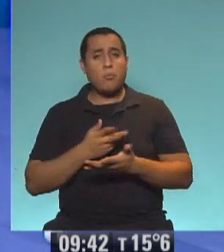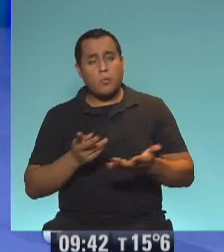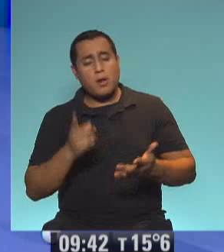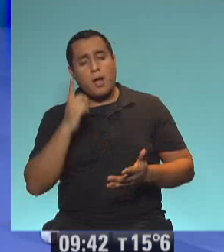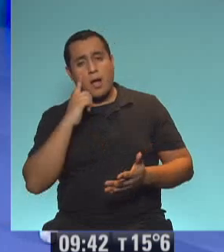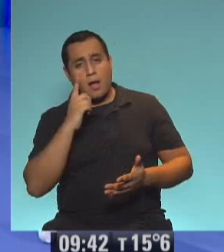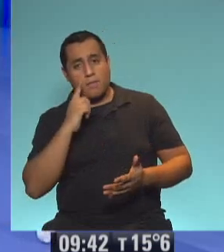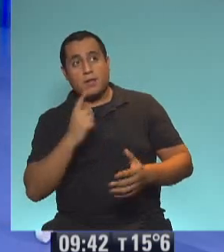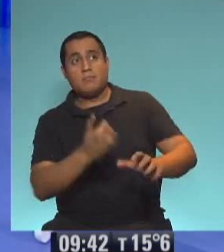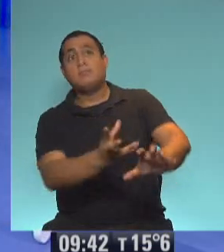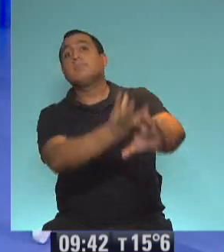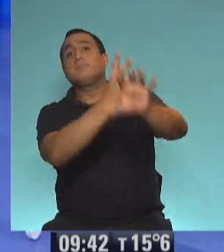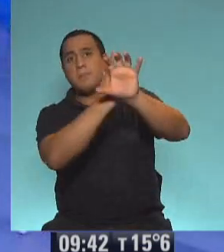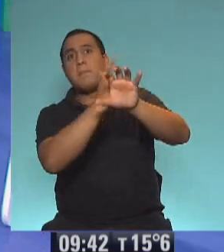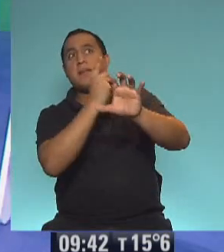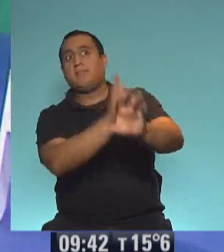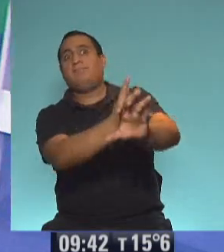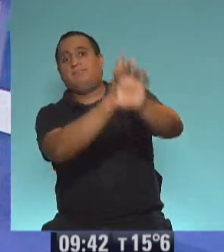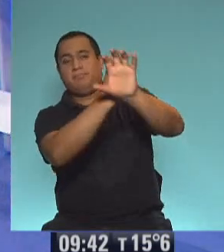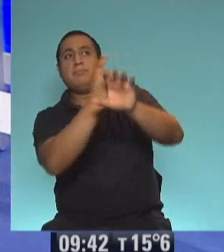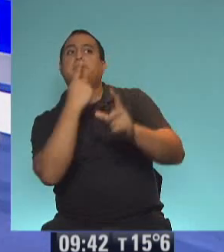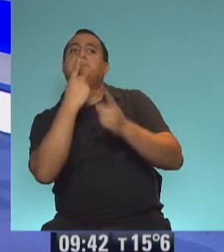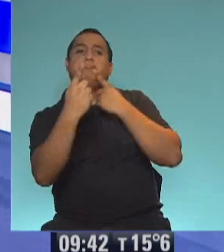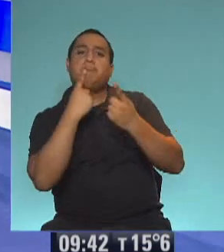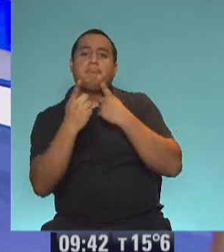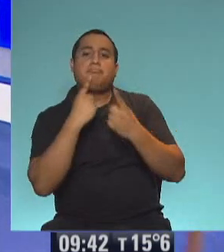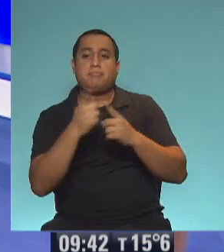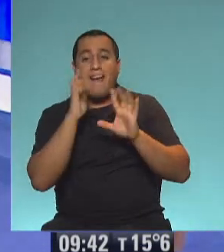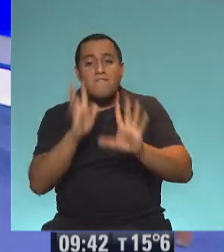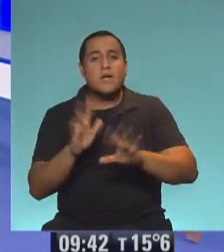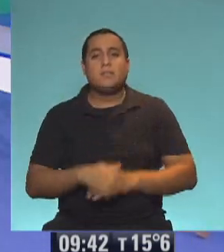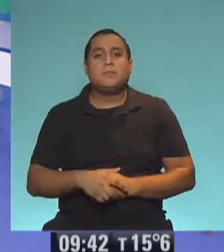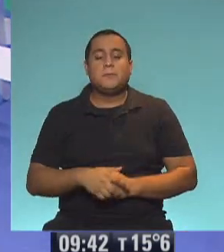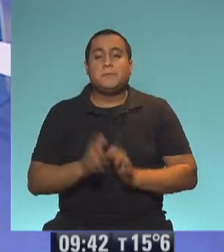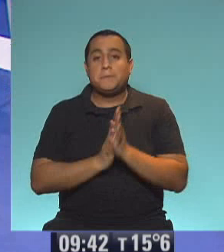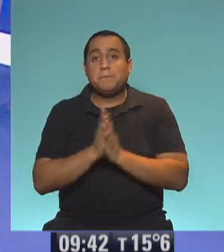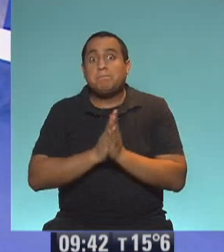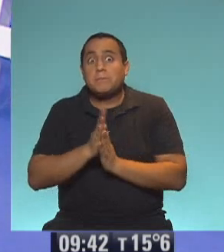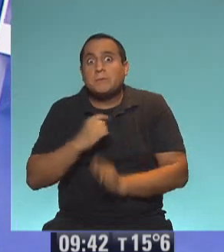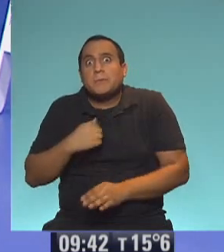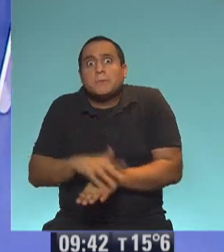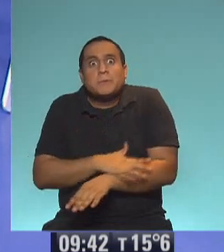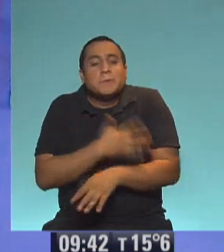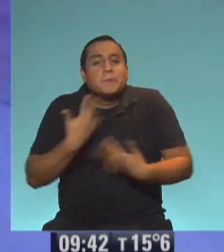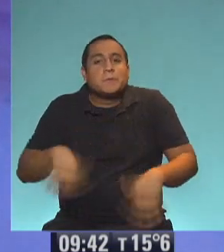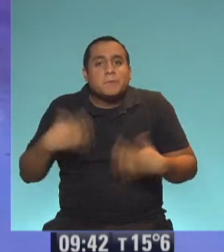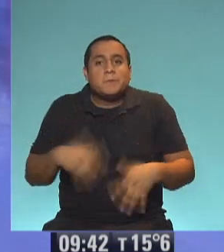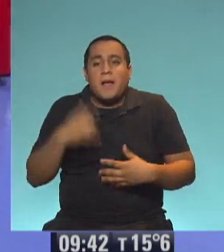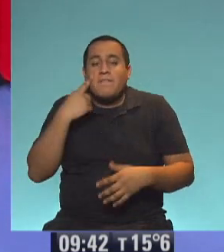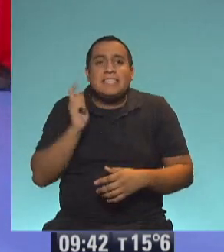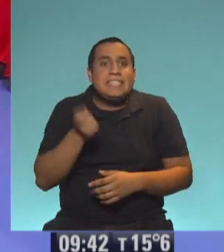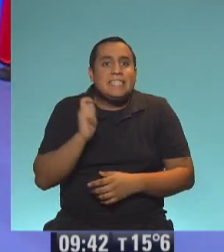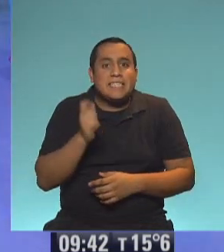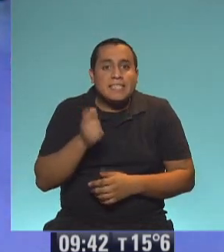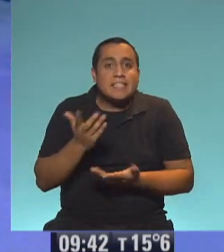vemos acá? Me parece que la vamos a ver acá. ¿La presentamos? ¿La tenemos ahí? ¿Sí? Ahí está. Ay, bueno. A ver. ¿Presento?